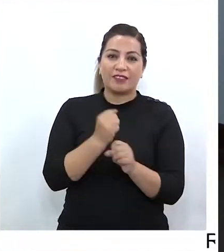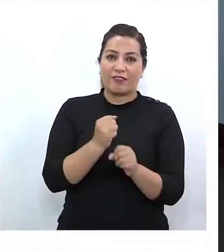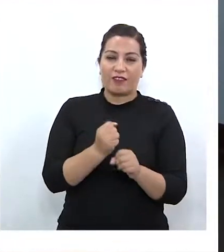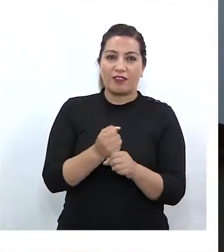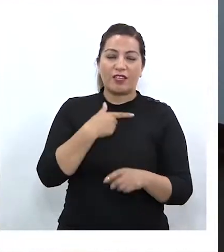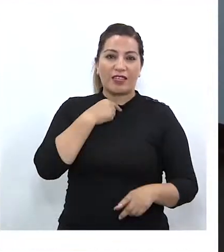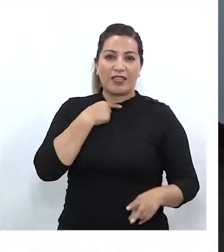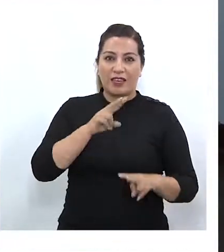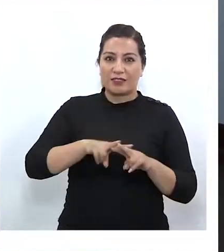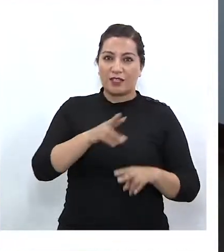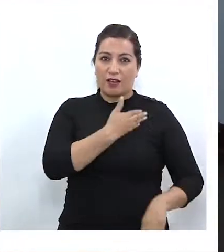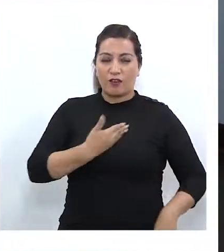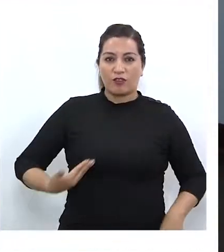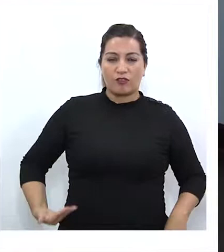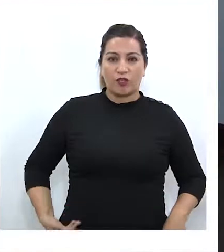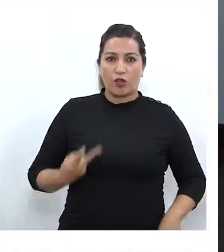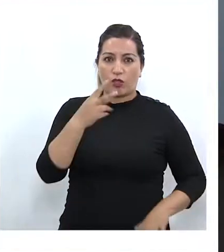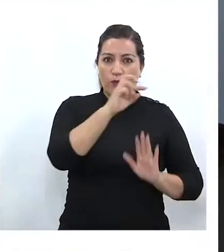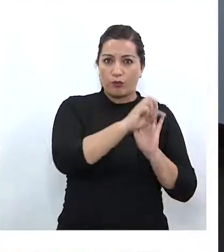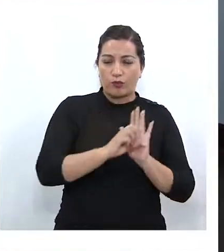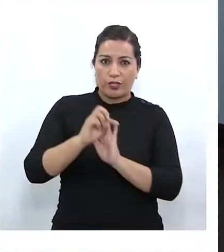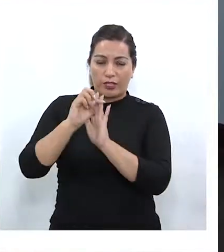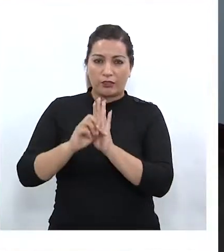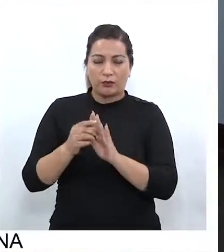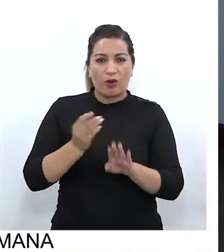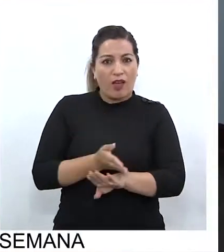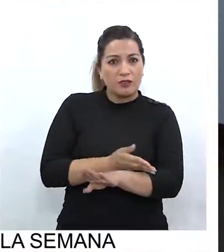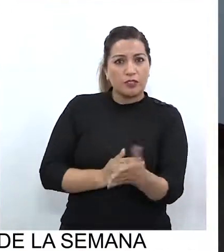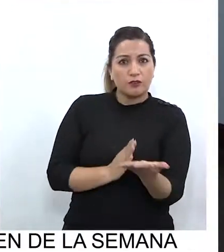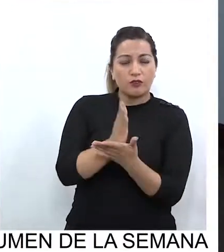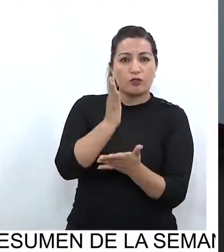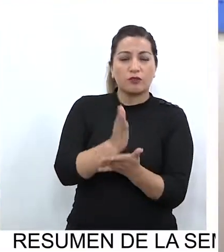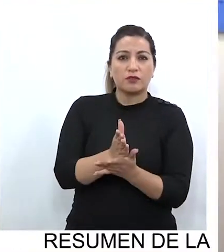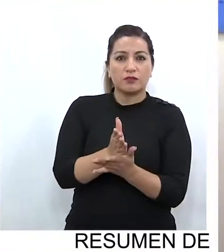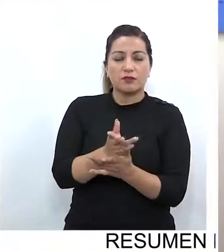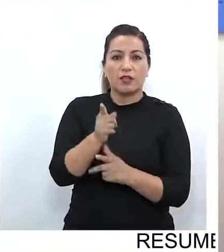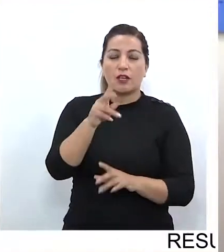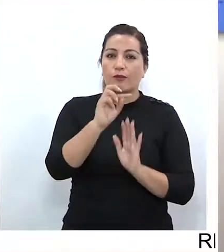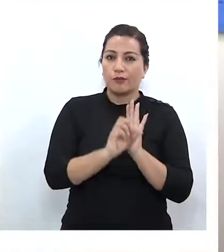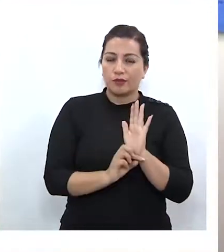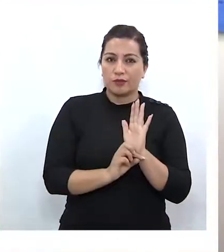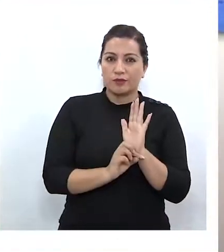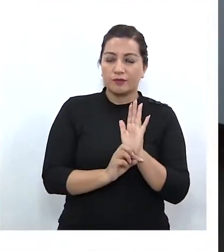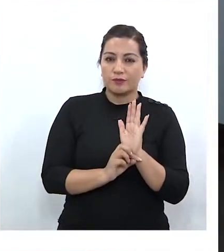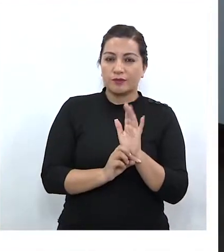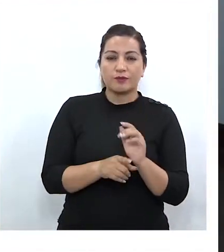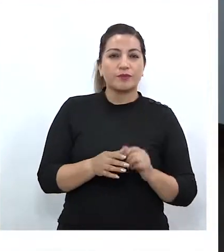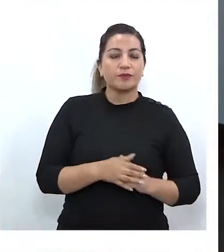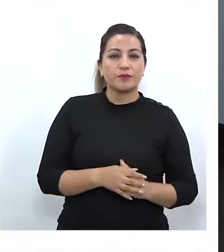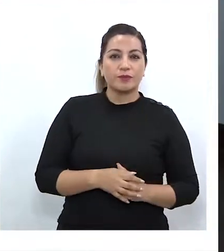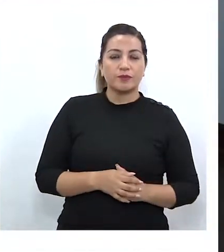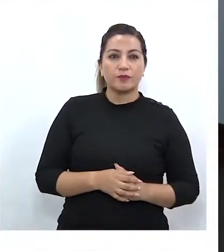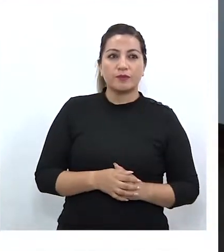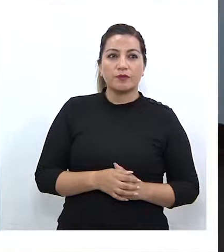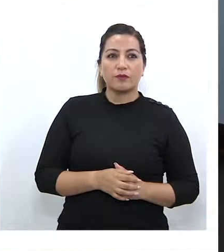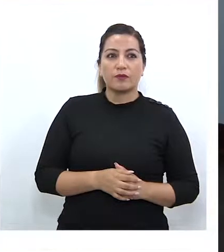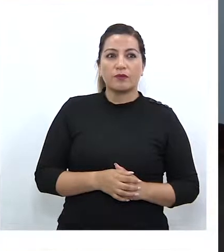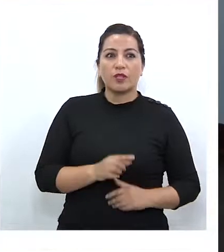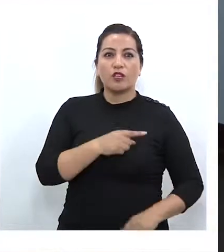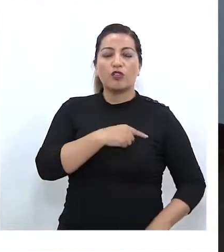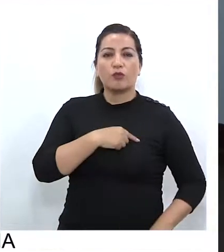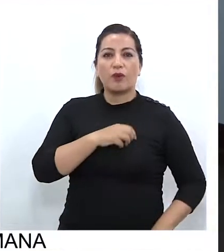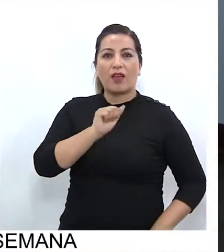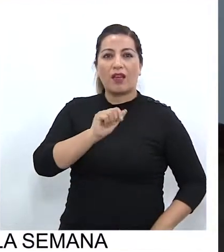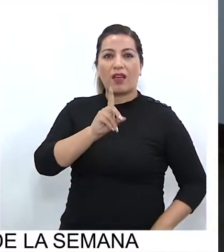está tratando de imponer el gobierno a través de dos proyectos. Pero antes de partir con lo que es el proyecto propiamente tal, me gustaría, este nombre de